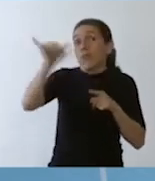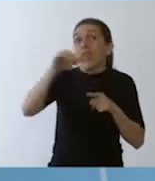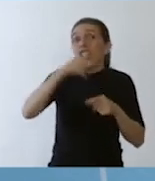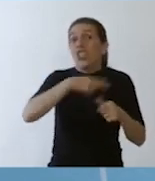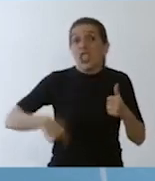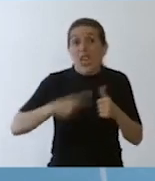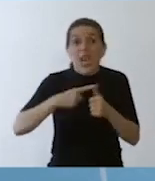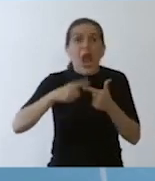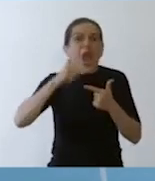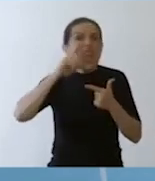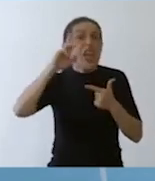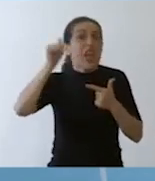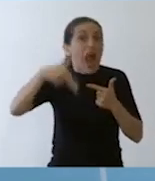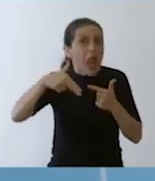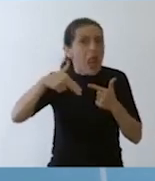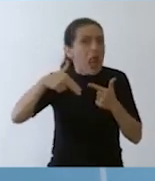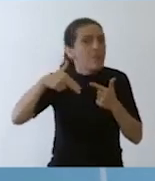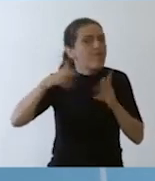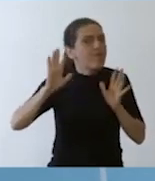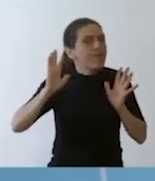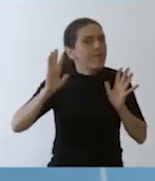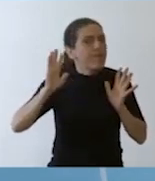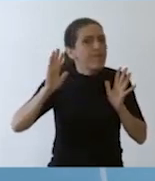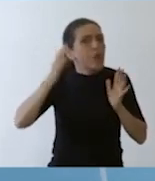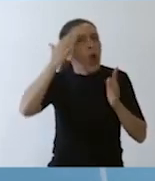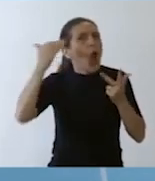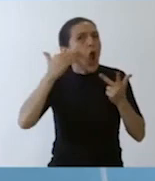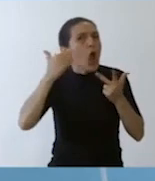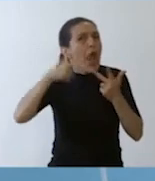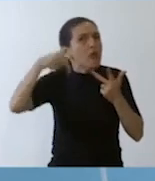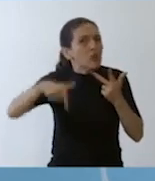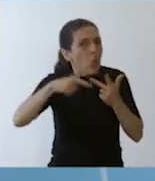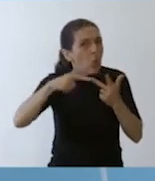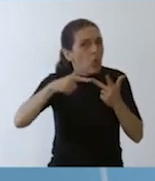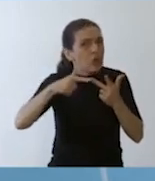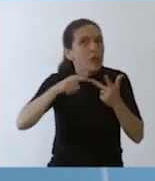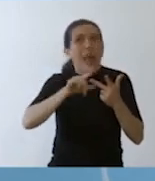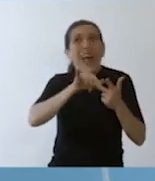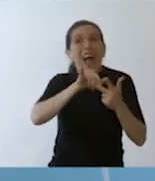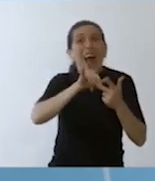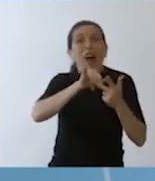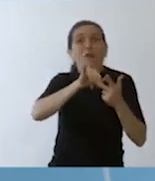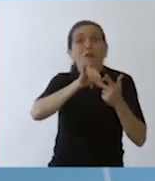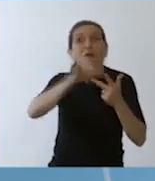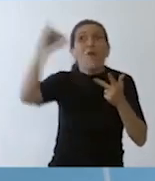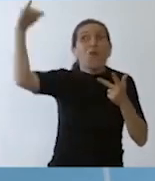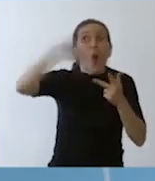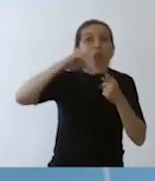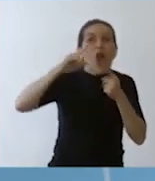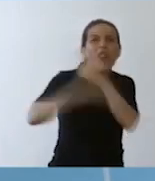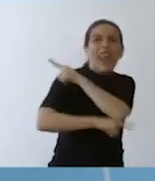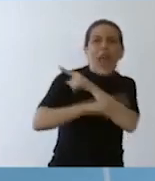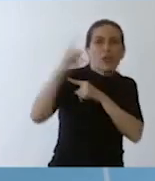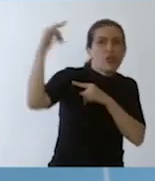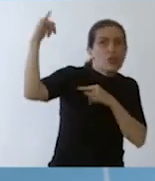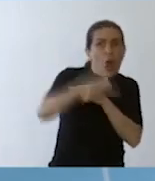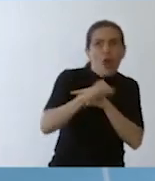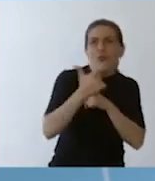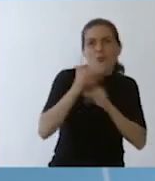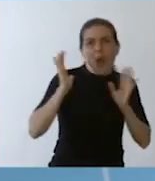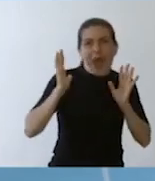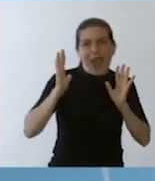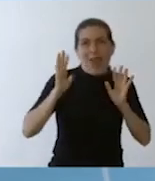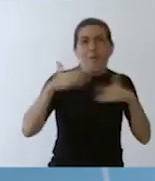Irán, no tienen, Corea del Sur no tienen vuelos directos hacia Argentina, por lo tanto, con el control